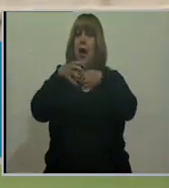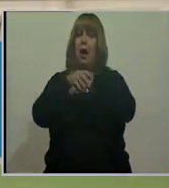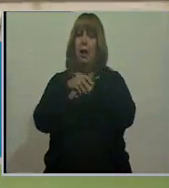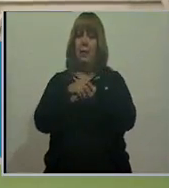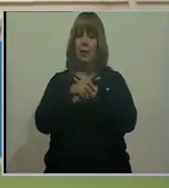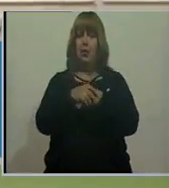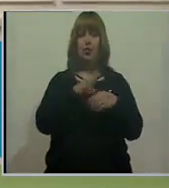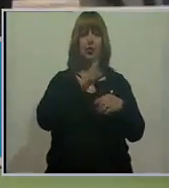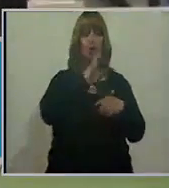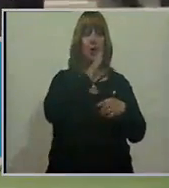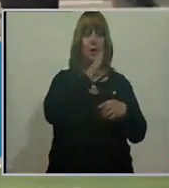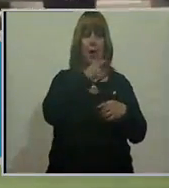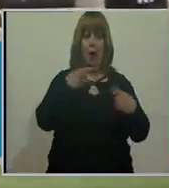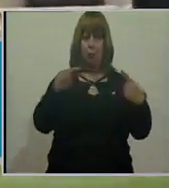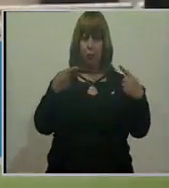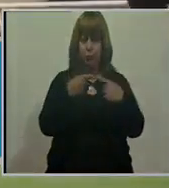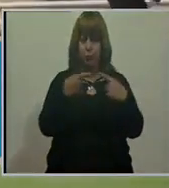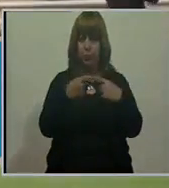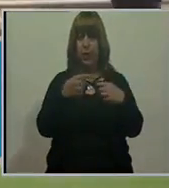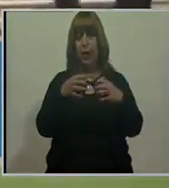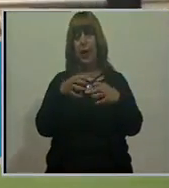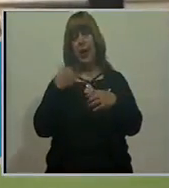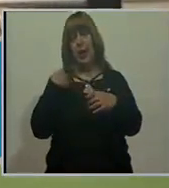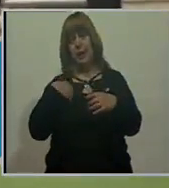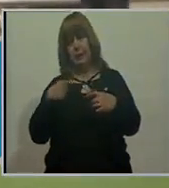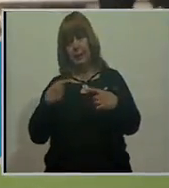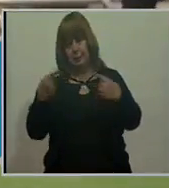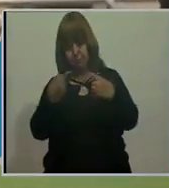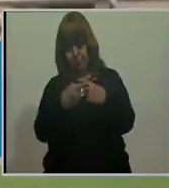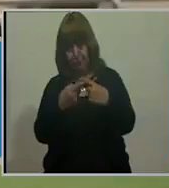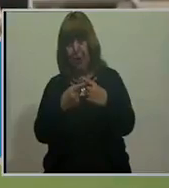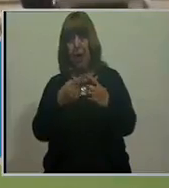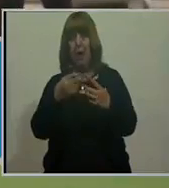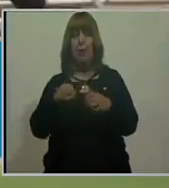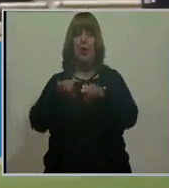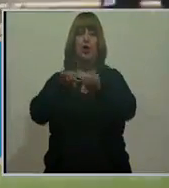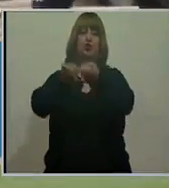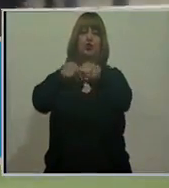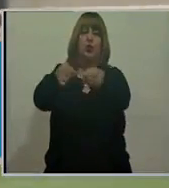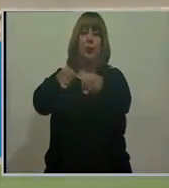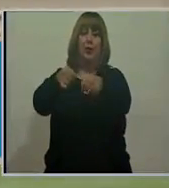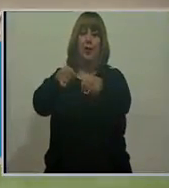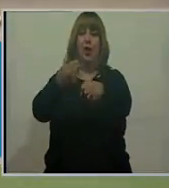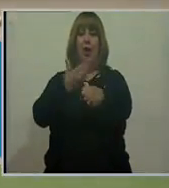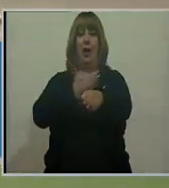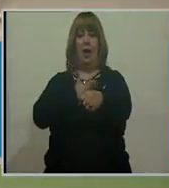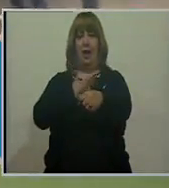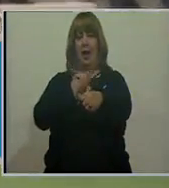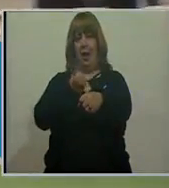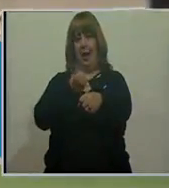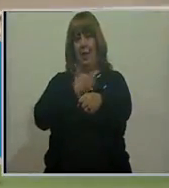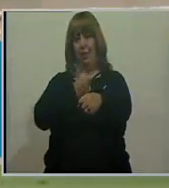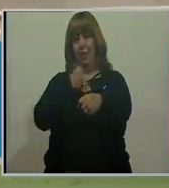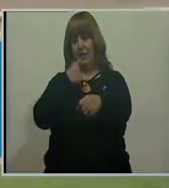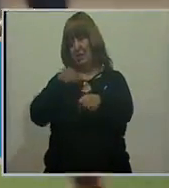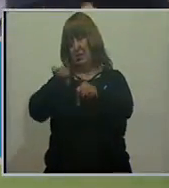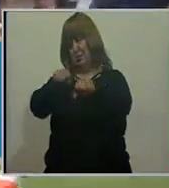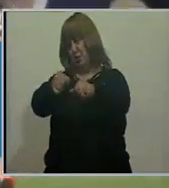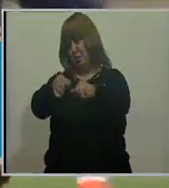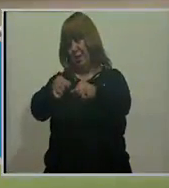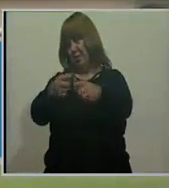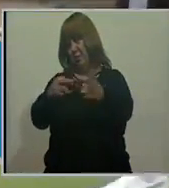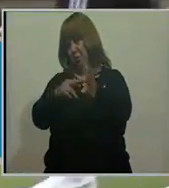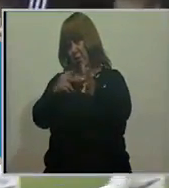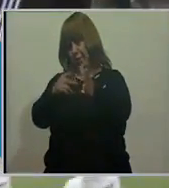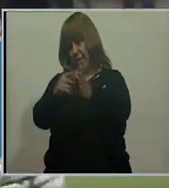el próximo sábado el duelo que tenía previsto. Ahora de urgencia, los directivos buscan rival para que Sampaoli pueda dar de rodaje